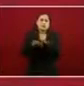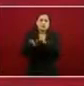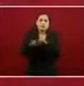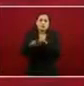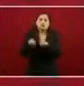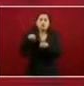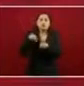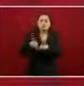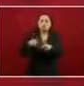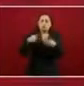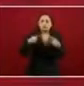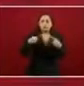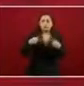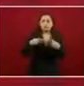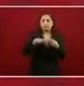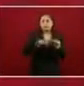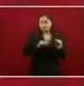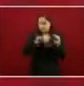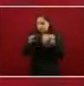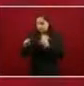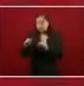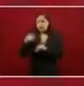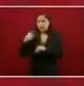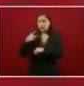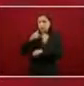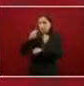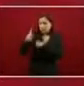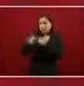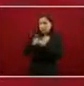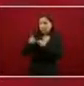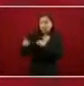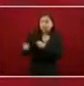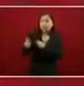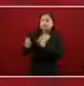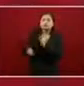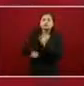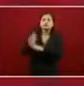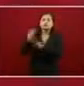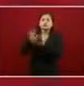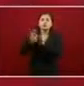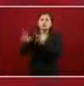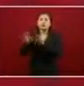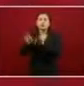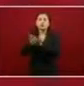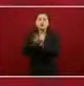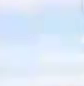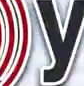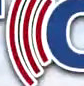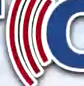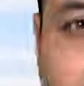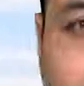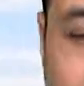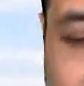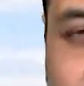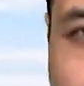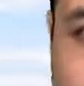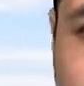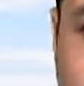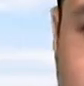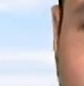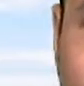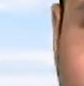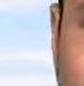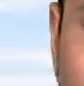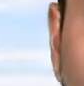construyendo el futuro que son programas que se aplican en méxico pero que han sido llevados a esos países para frenar la migración no hasta que la